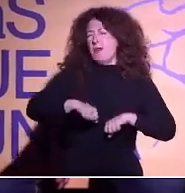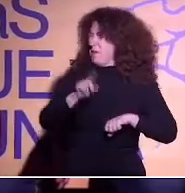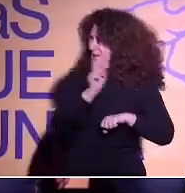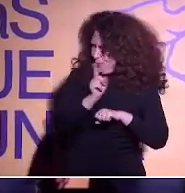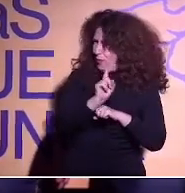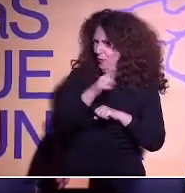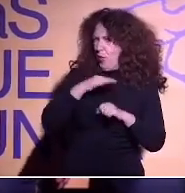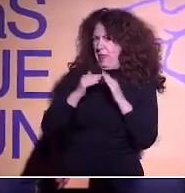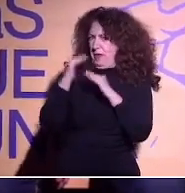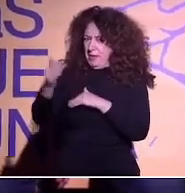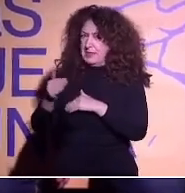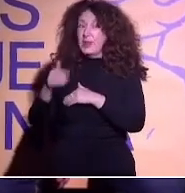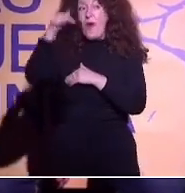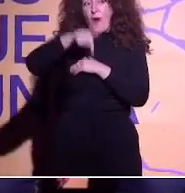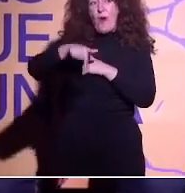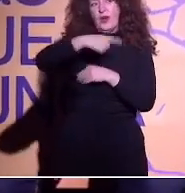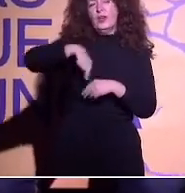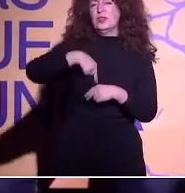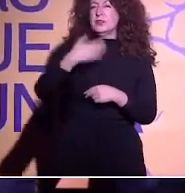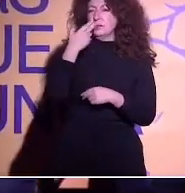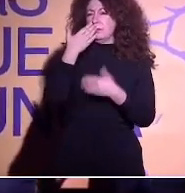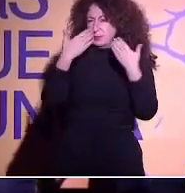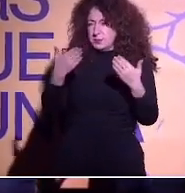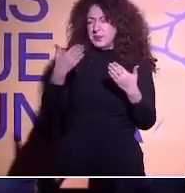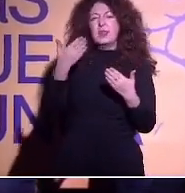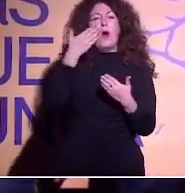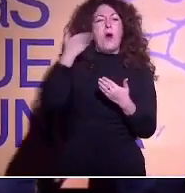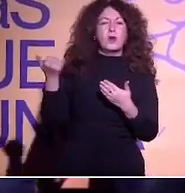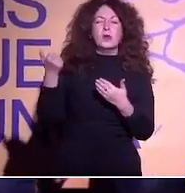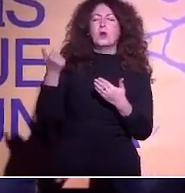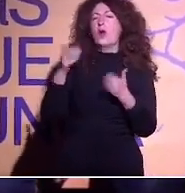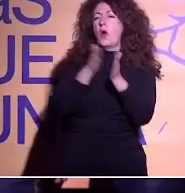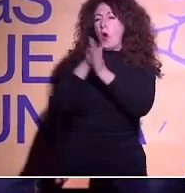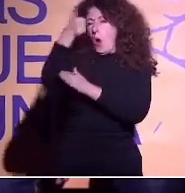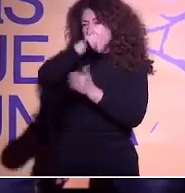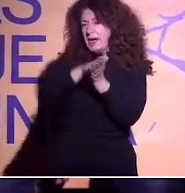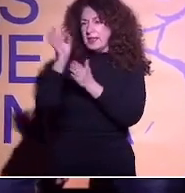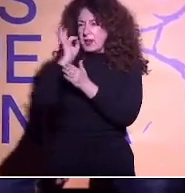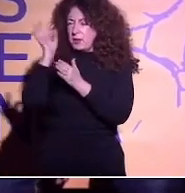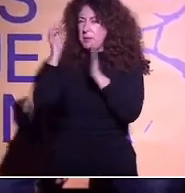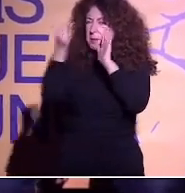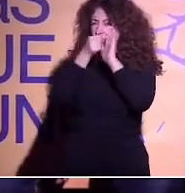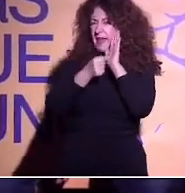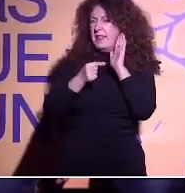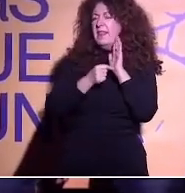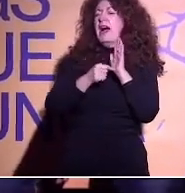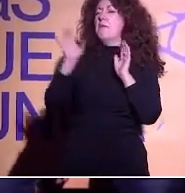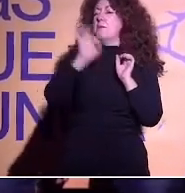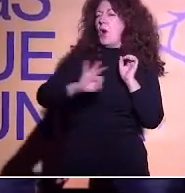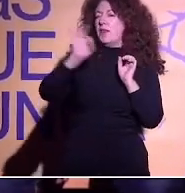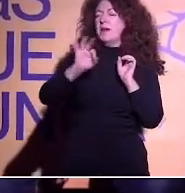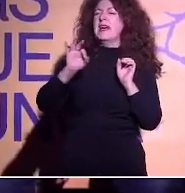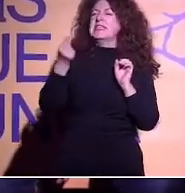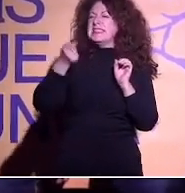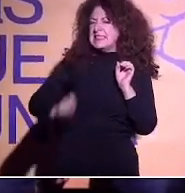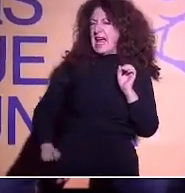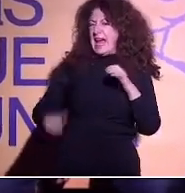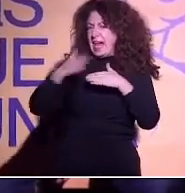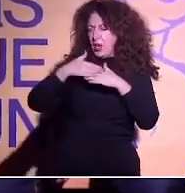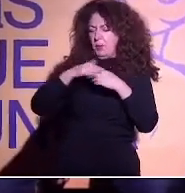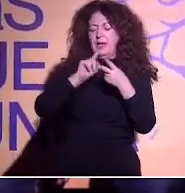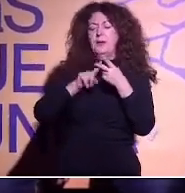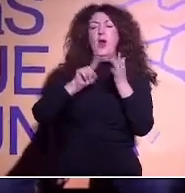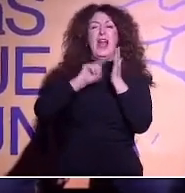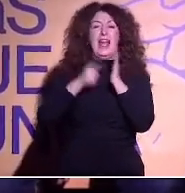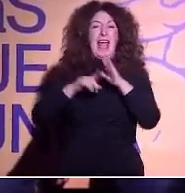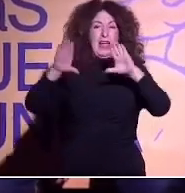decir muy orgullosas compañeras y compañeros que todas las medidas de podemos las el salario mínimo las leyes feministas la